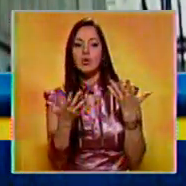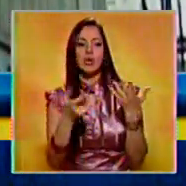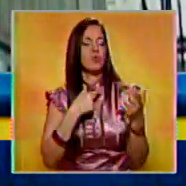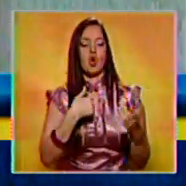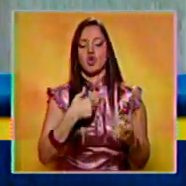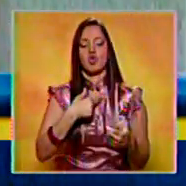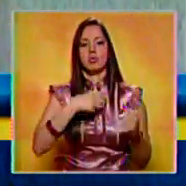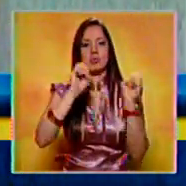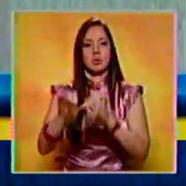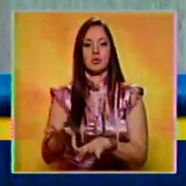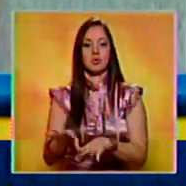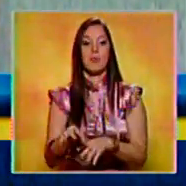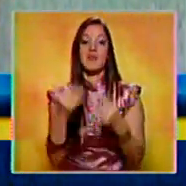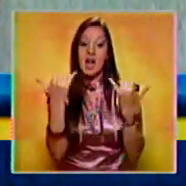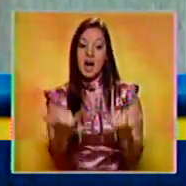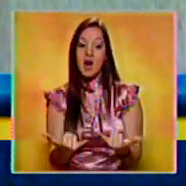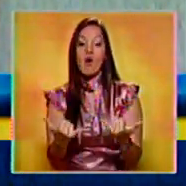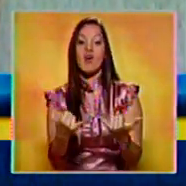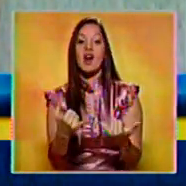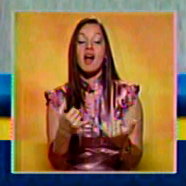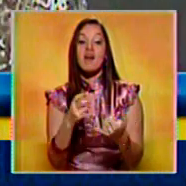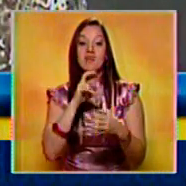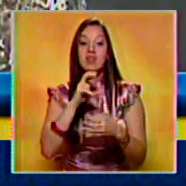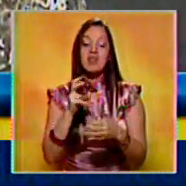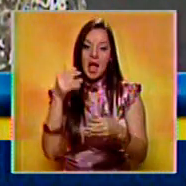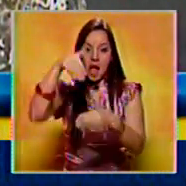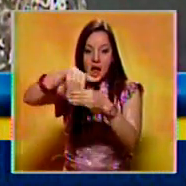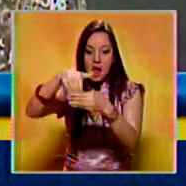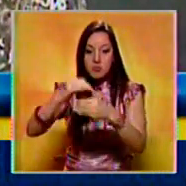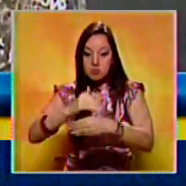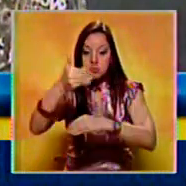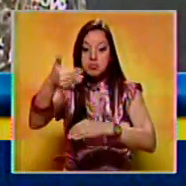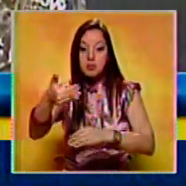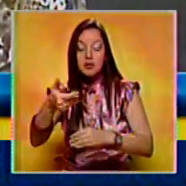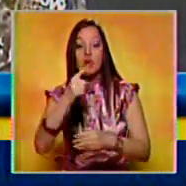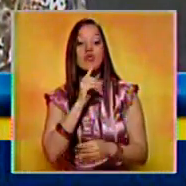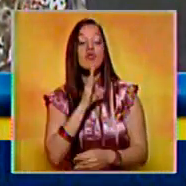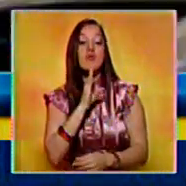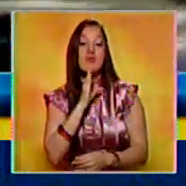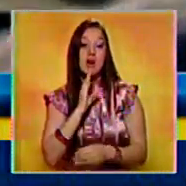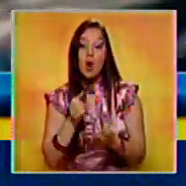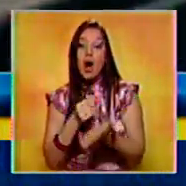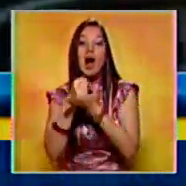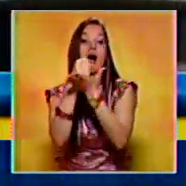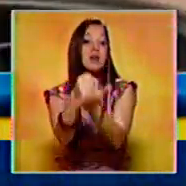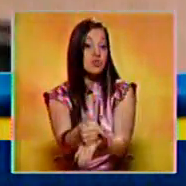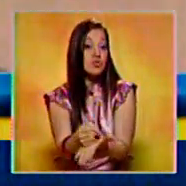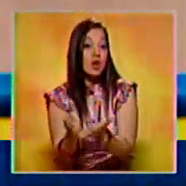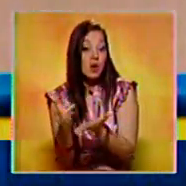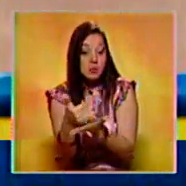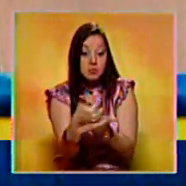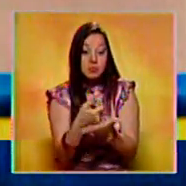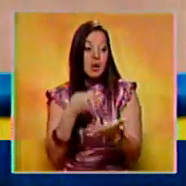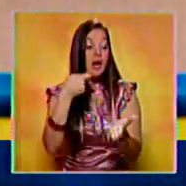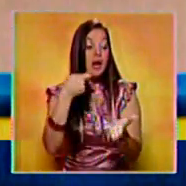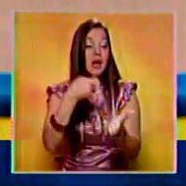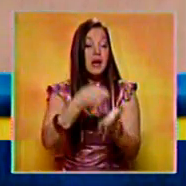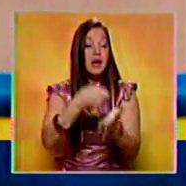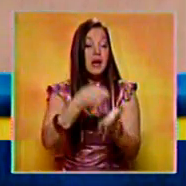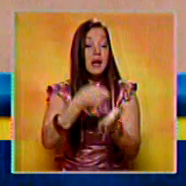por su parte el departamento del tesoro estadounidense señaló que gerentes del banco ayudaron a lavar activos supuestamente provenientes